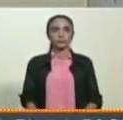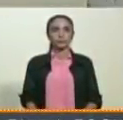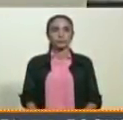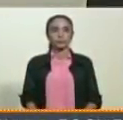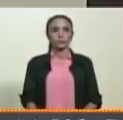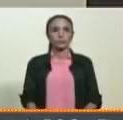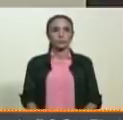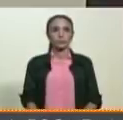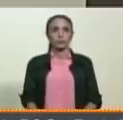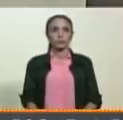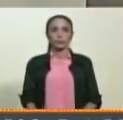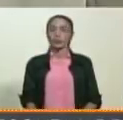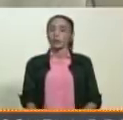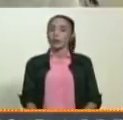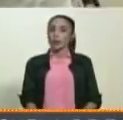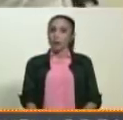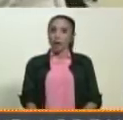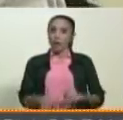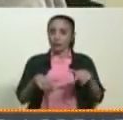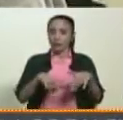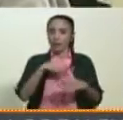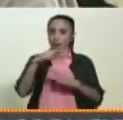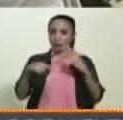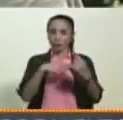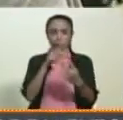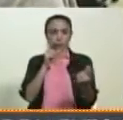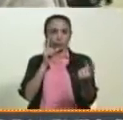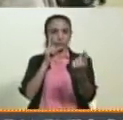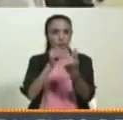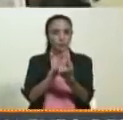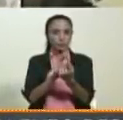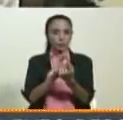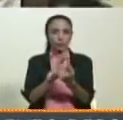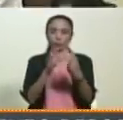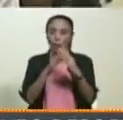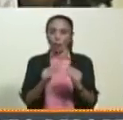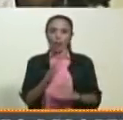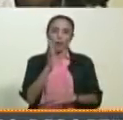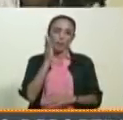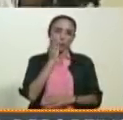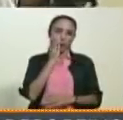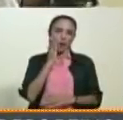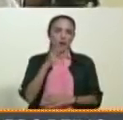darle atención integral a las madres, una política